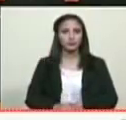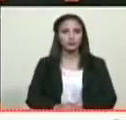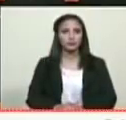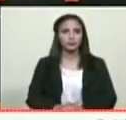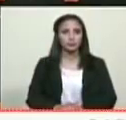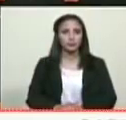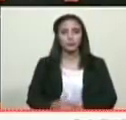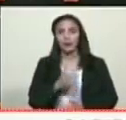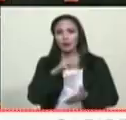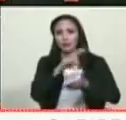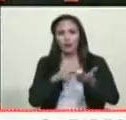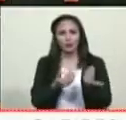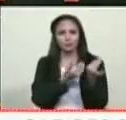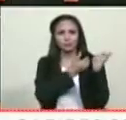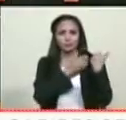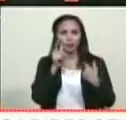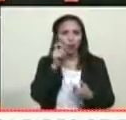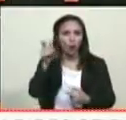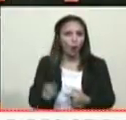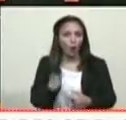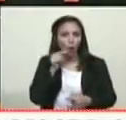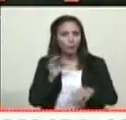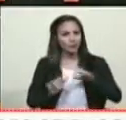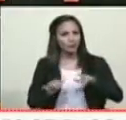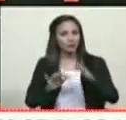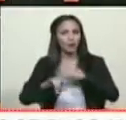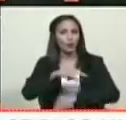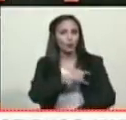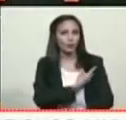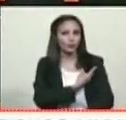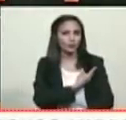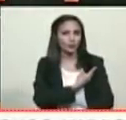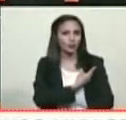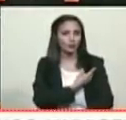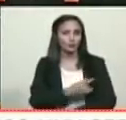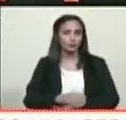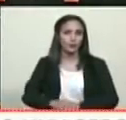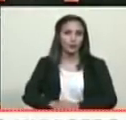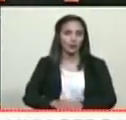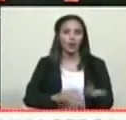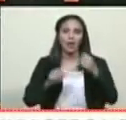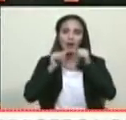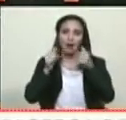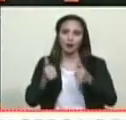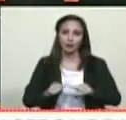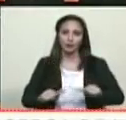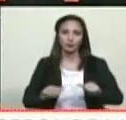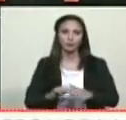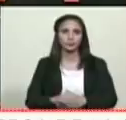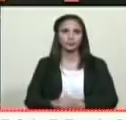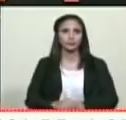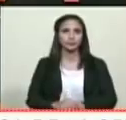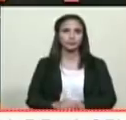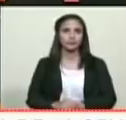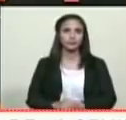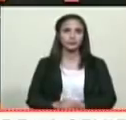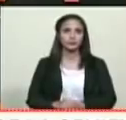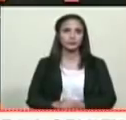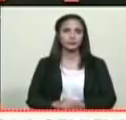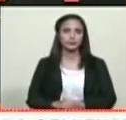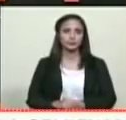de William Ramírez, secretario general de la Universidad Experimental de las Artes, UNEARTE.